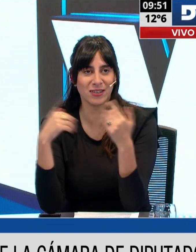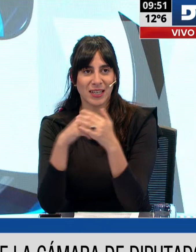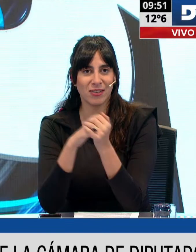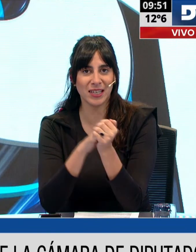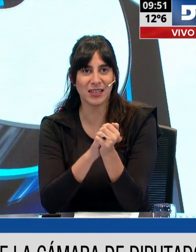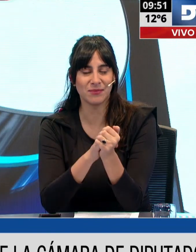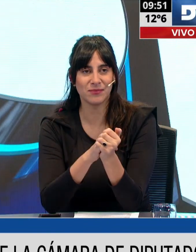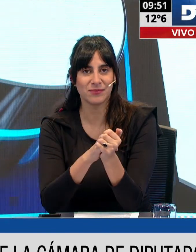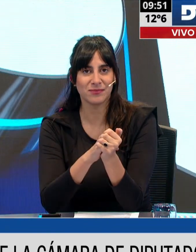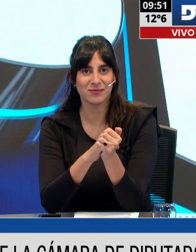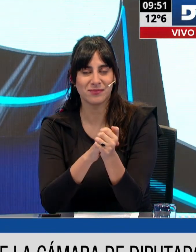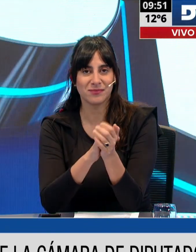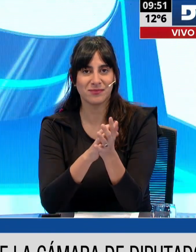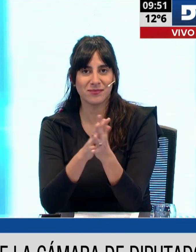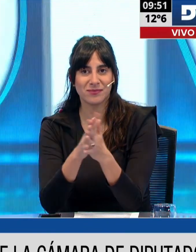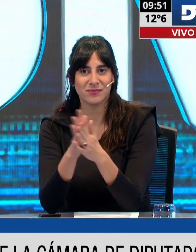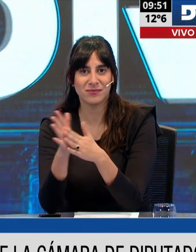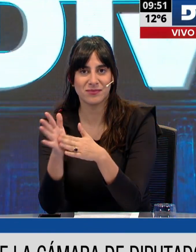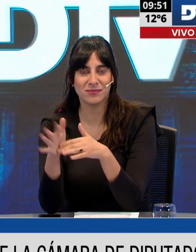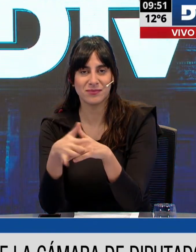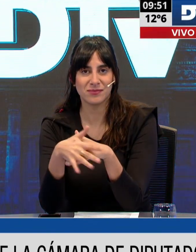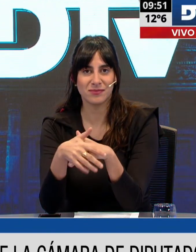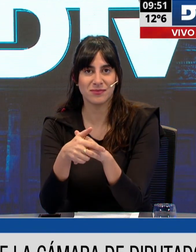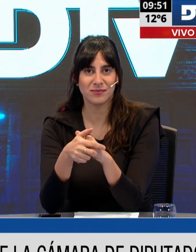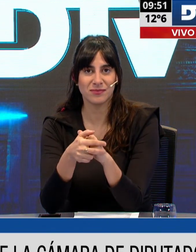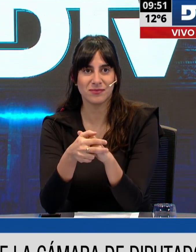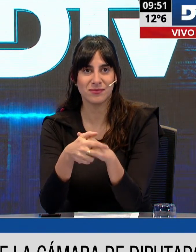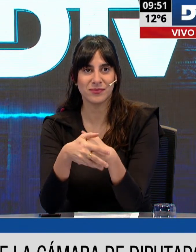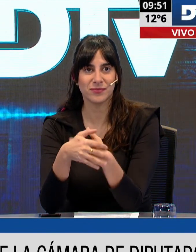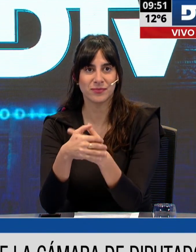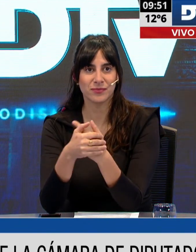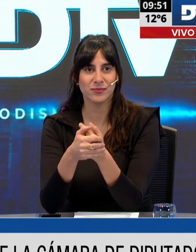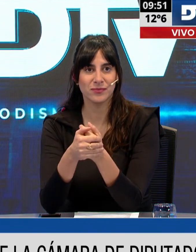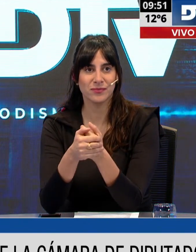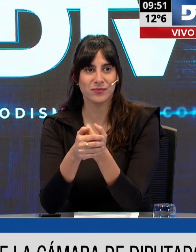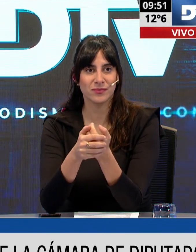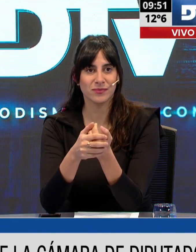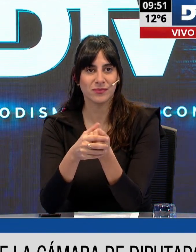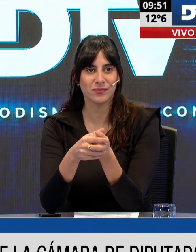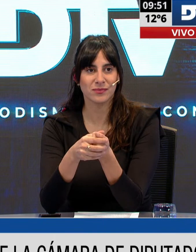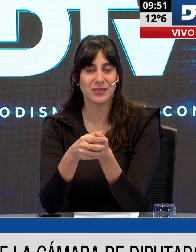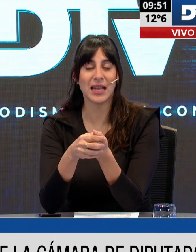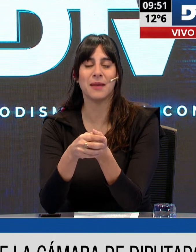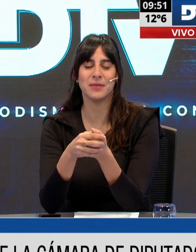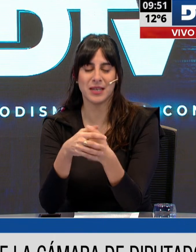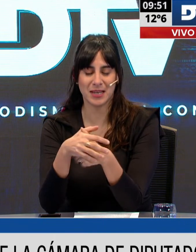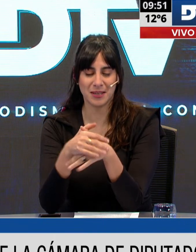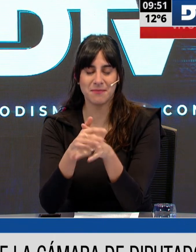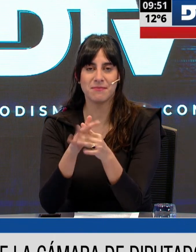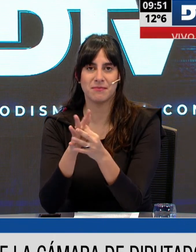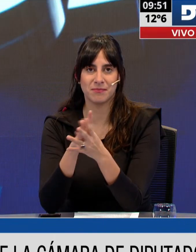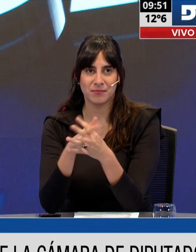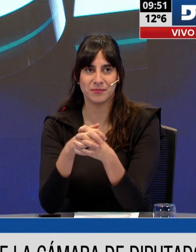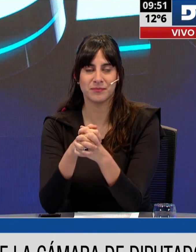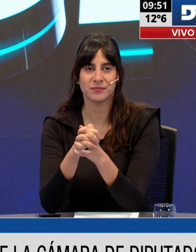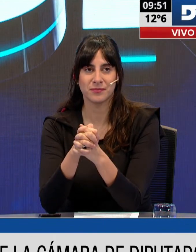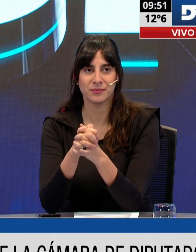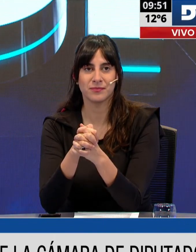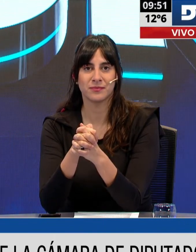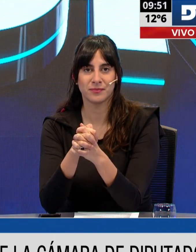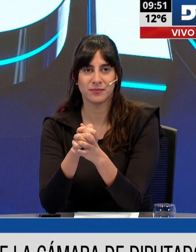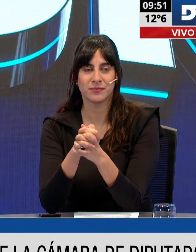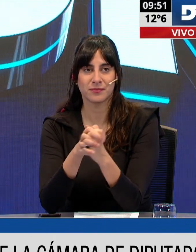sonrisa de oreja a oreja. Sí, bueno, en un momento incluso Cecilia Moró lo saludó También. y hubo ahí